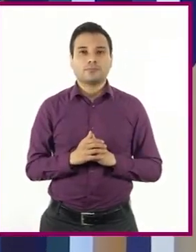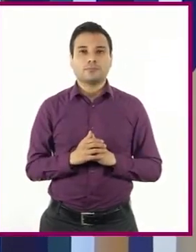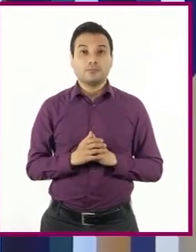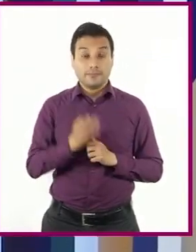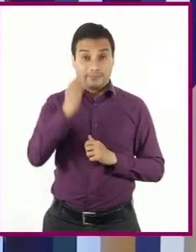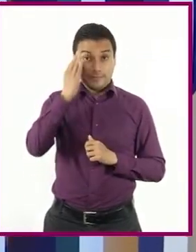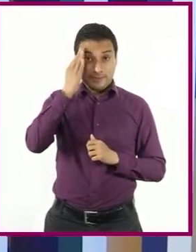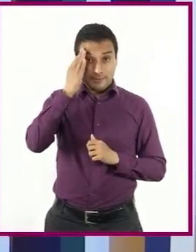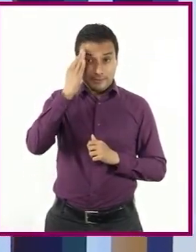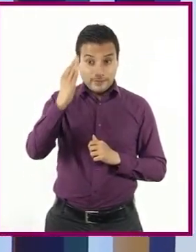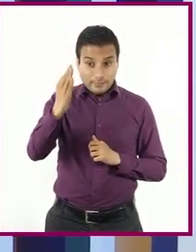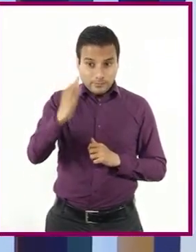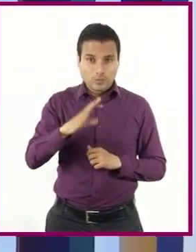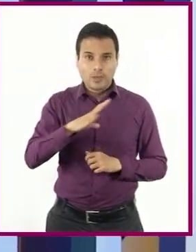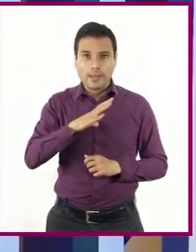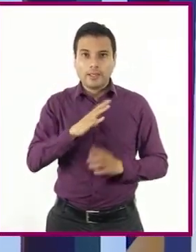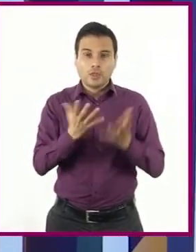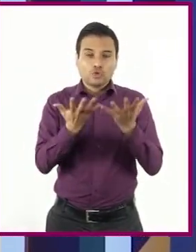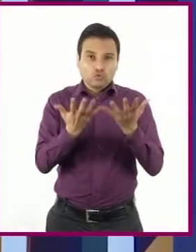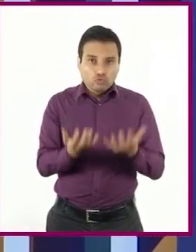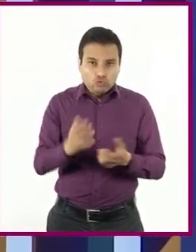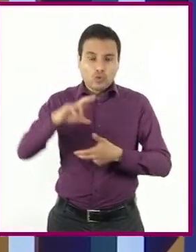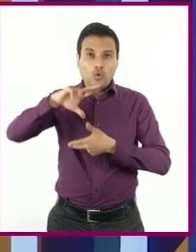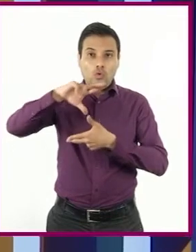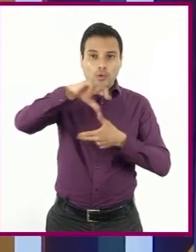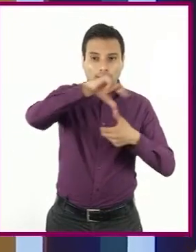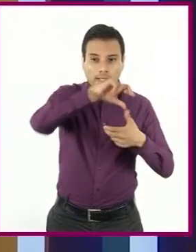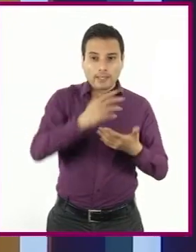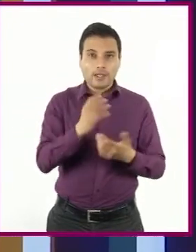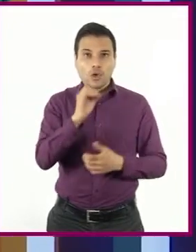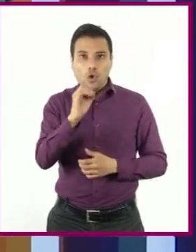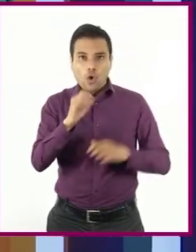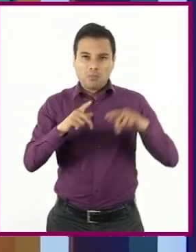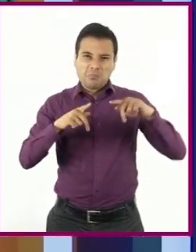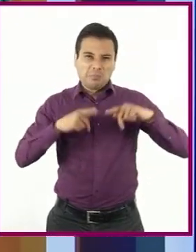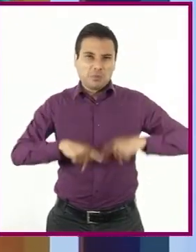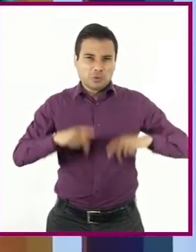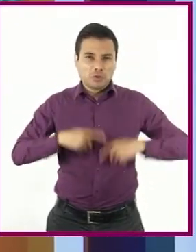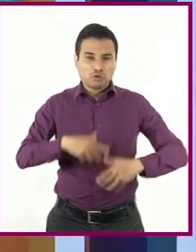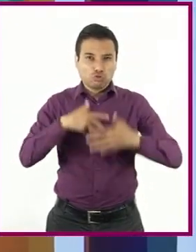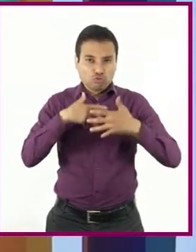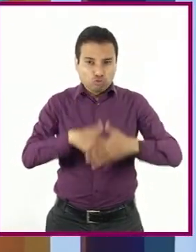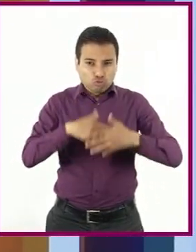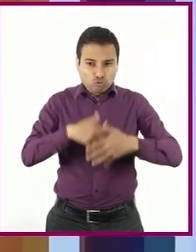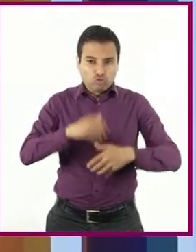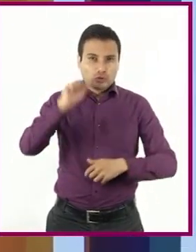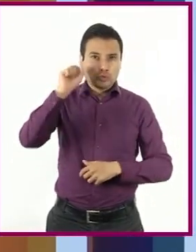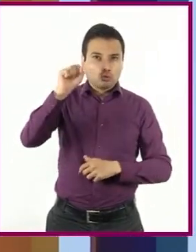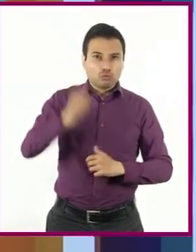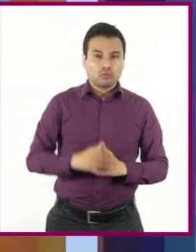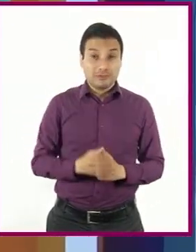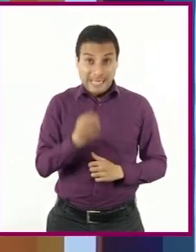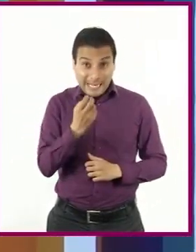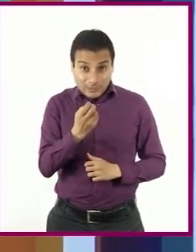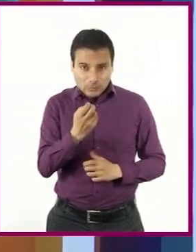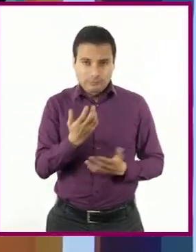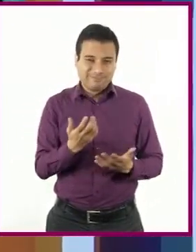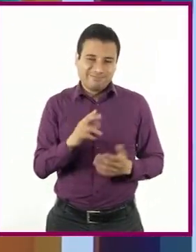periodo en donde se dio una sequía, un huracán o un movimiento social que cause demasiadas fluctuaciones en los